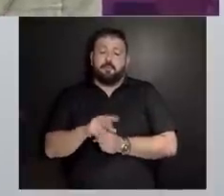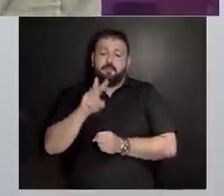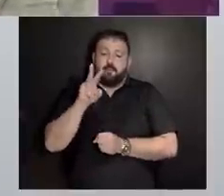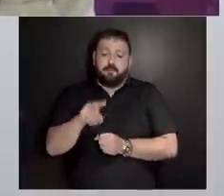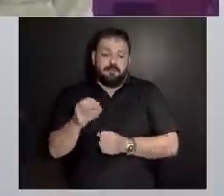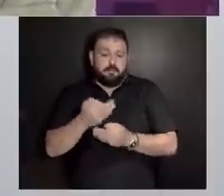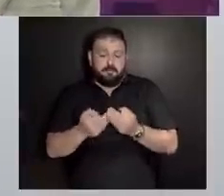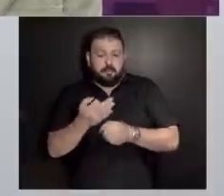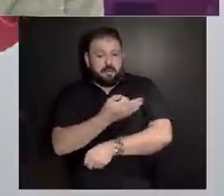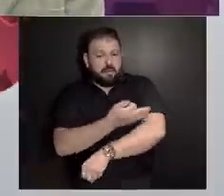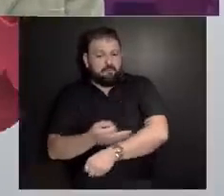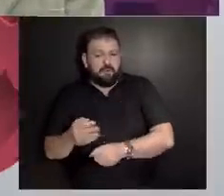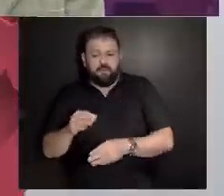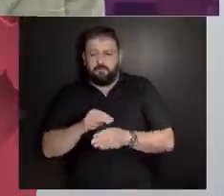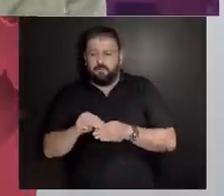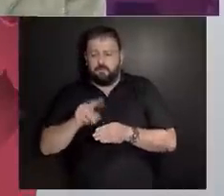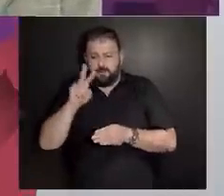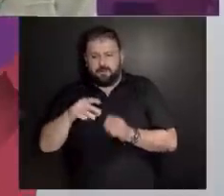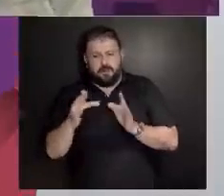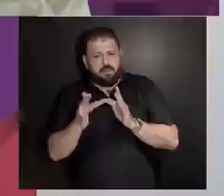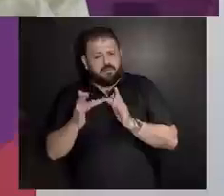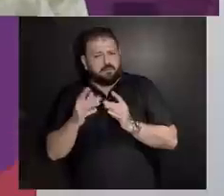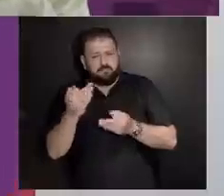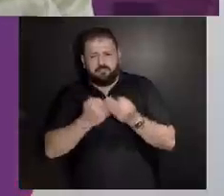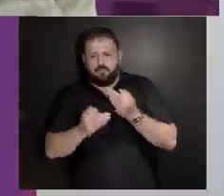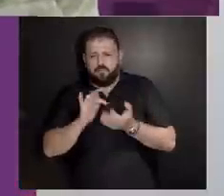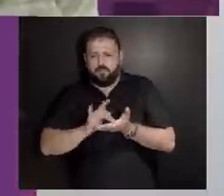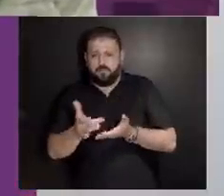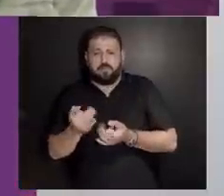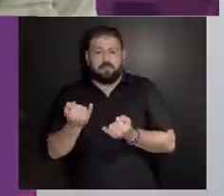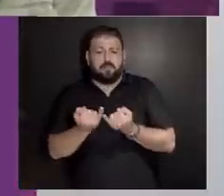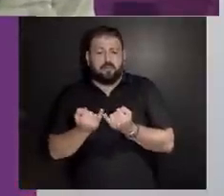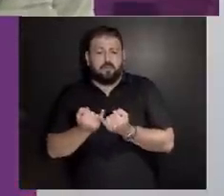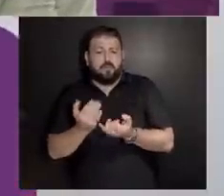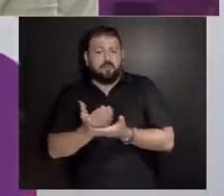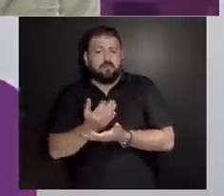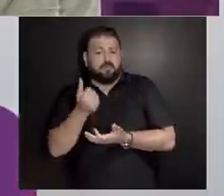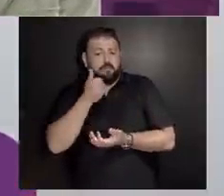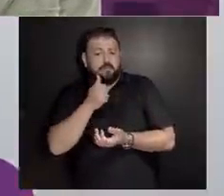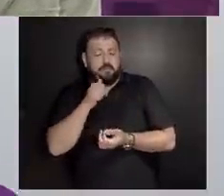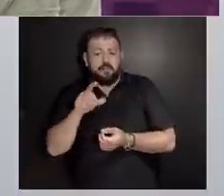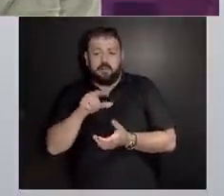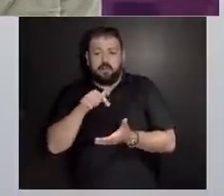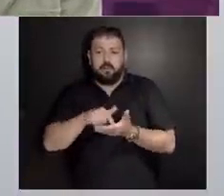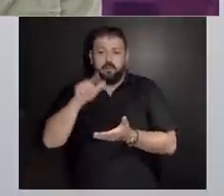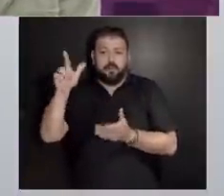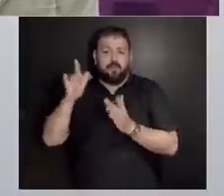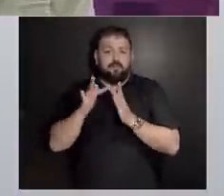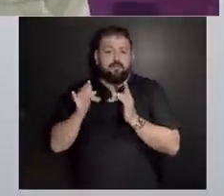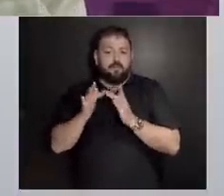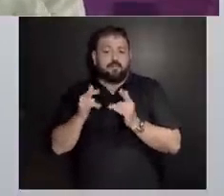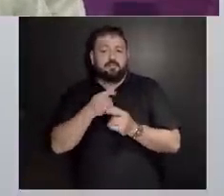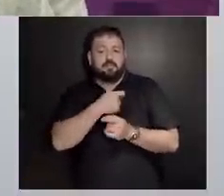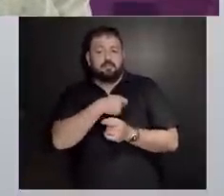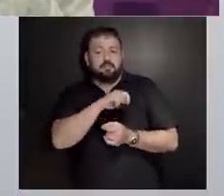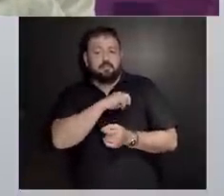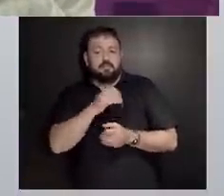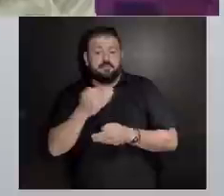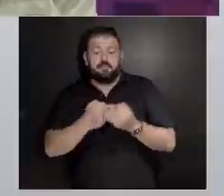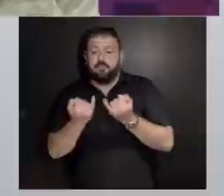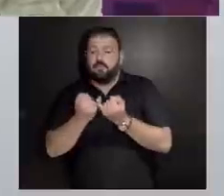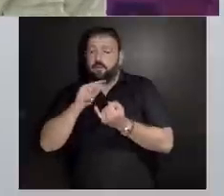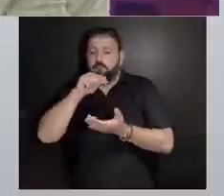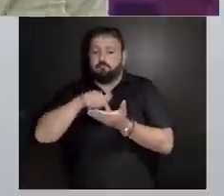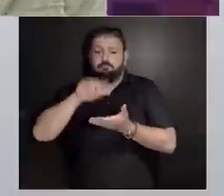definitivamente que a toda la familia morada que se conectó, muchas gracias. Les cuento que también aparte de la persona que está desde Roma y desde Madrid, también tenemos a alguien desde Sevilla,